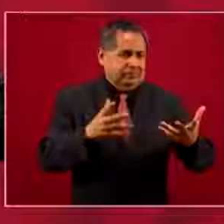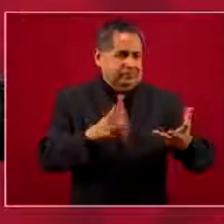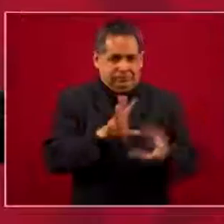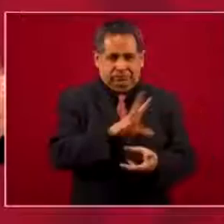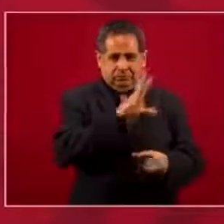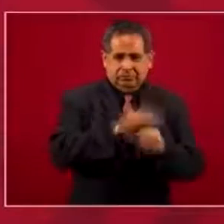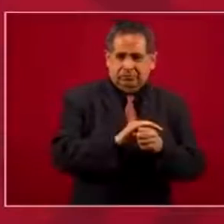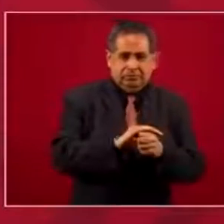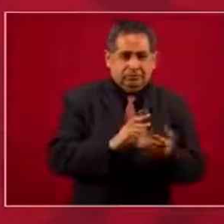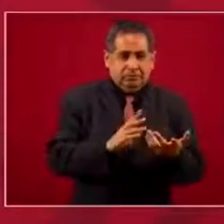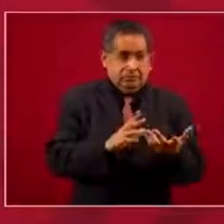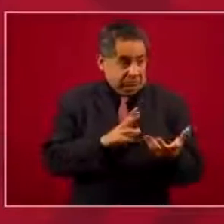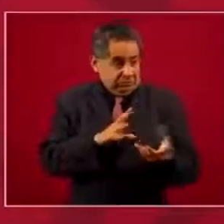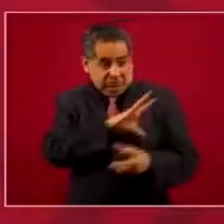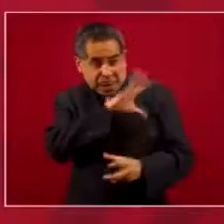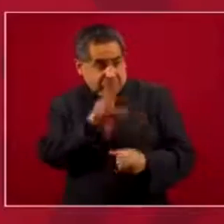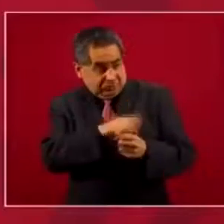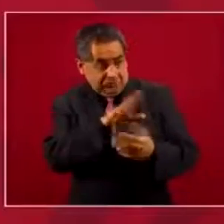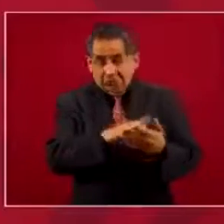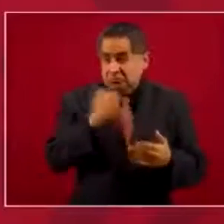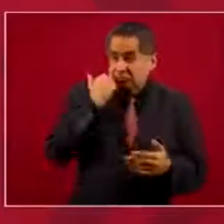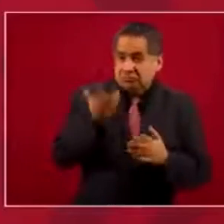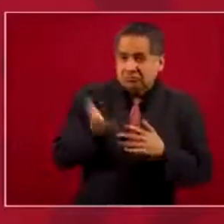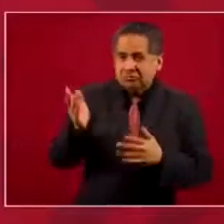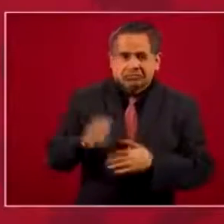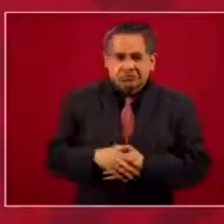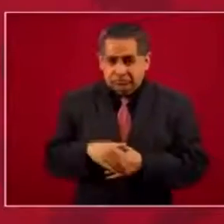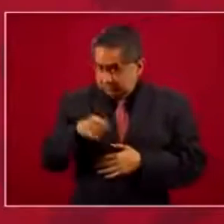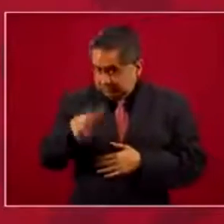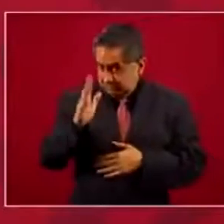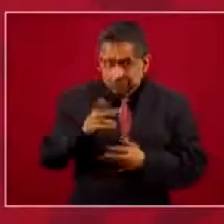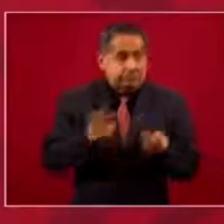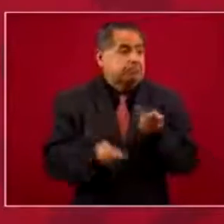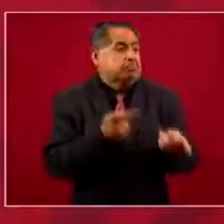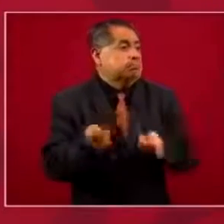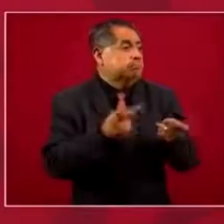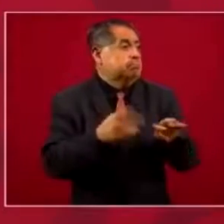completa. ¿Y qué hicieron la consulta